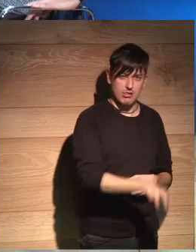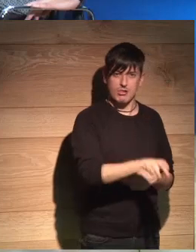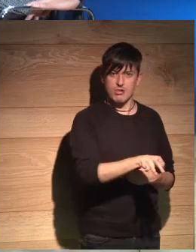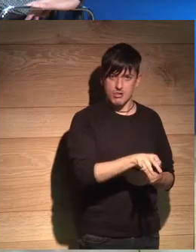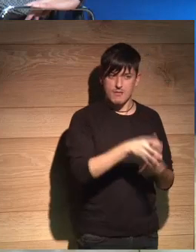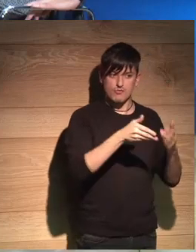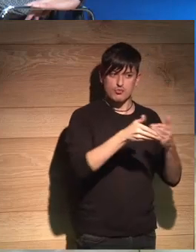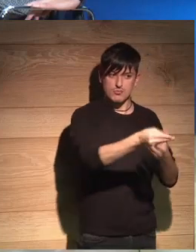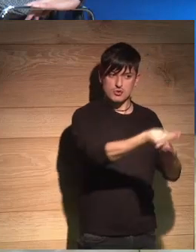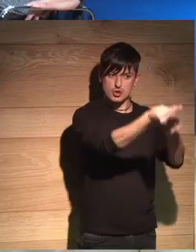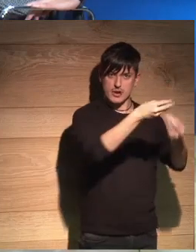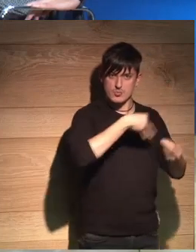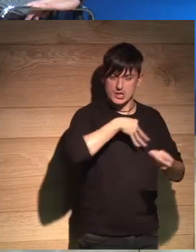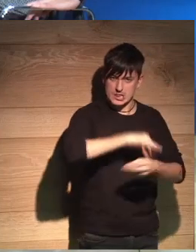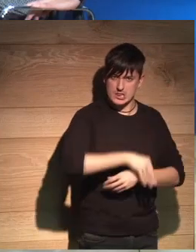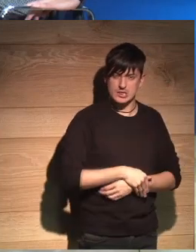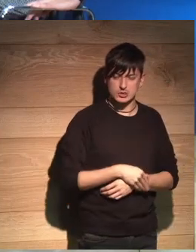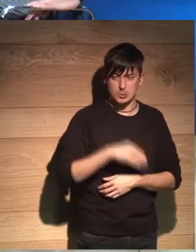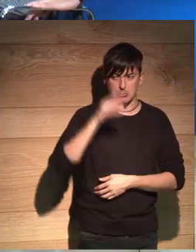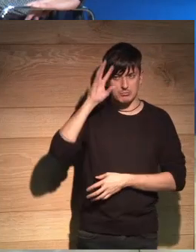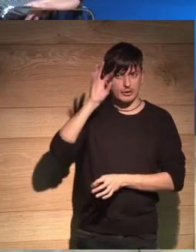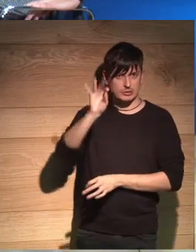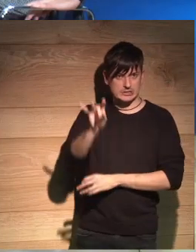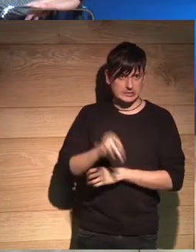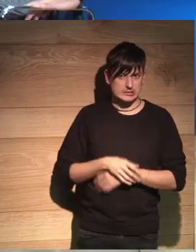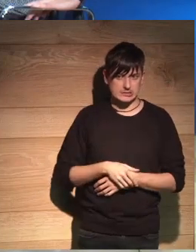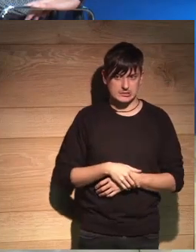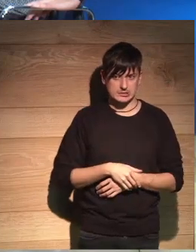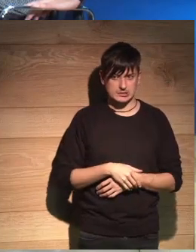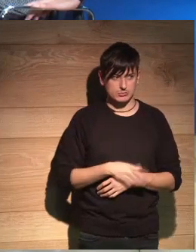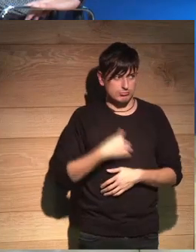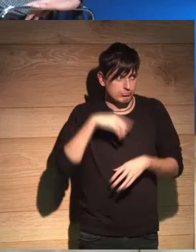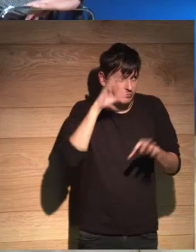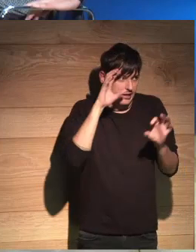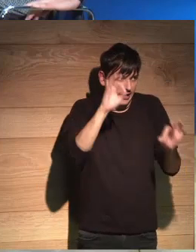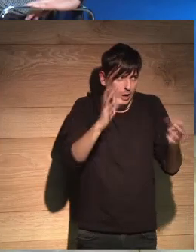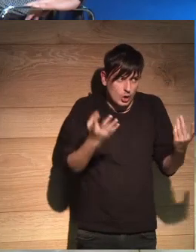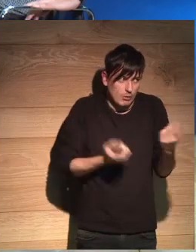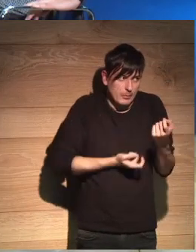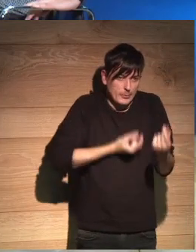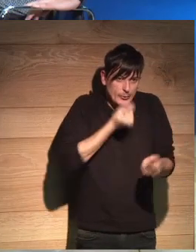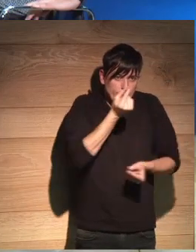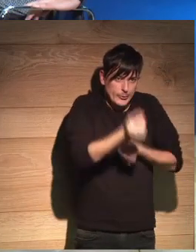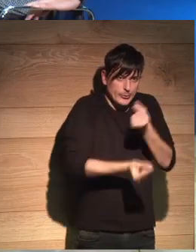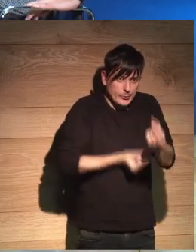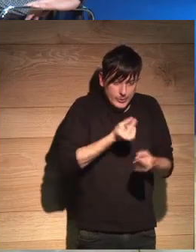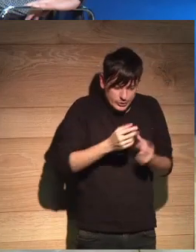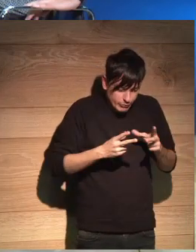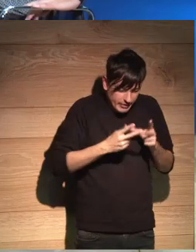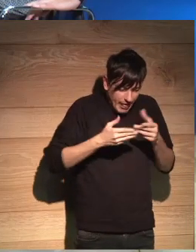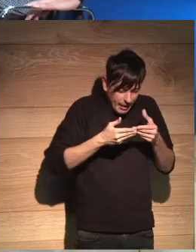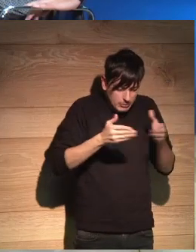posible futuro que tenemos por delante. Yo creo que sí. Yo creo que cada vez la sociedad está